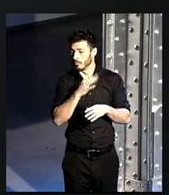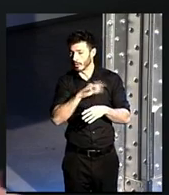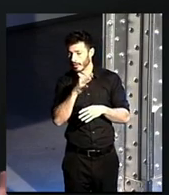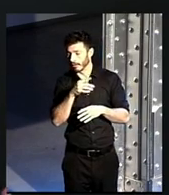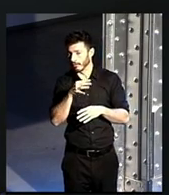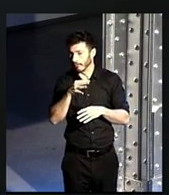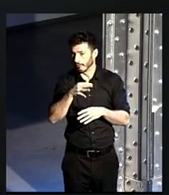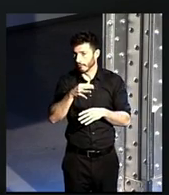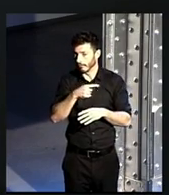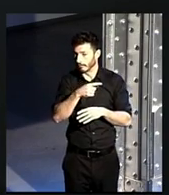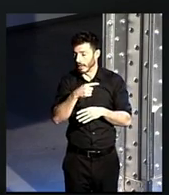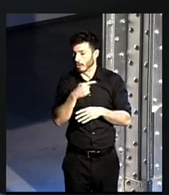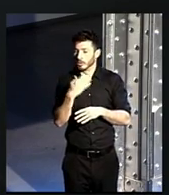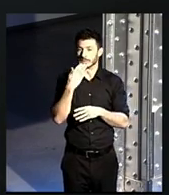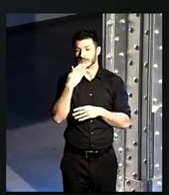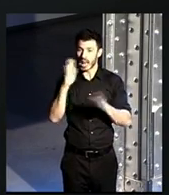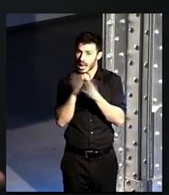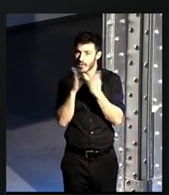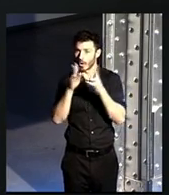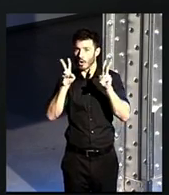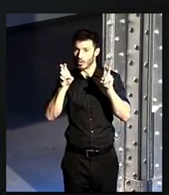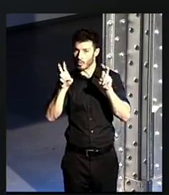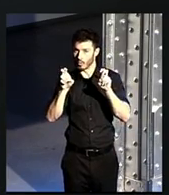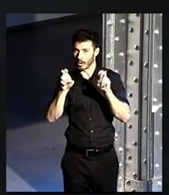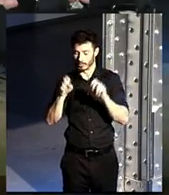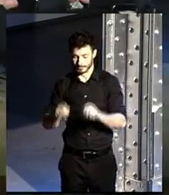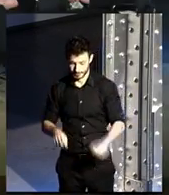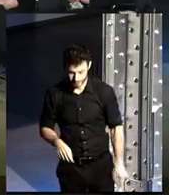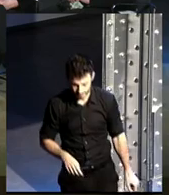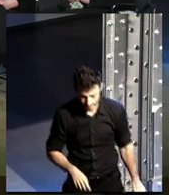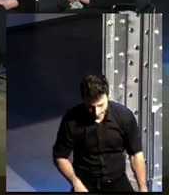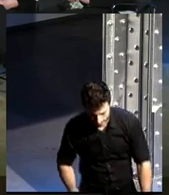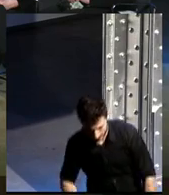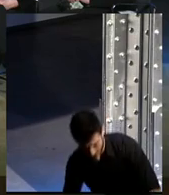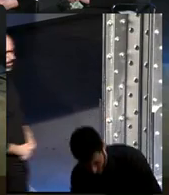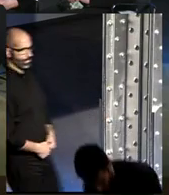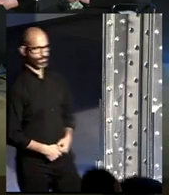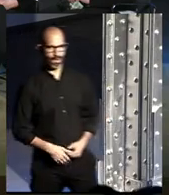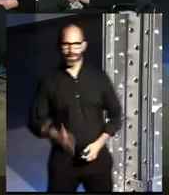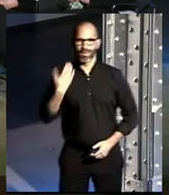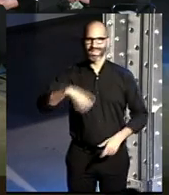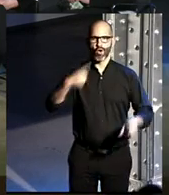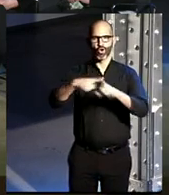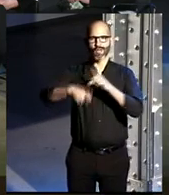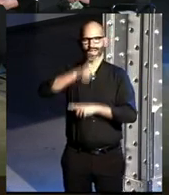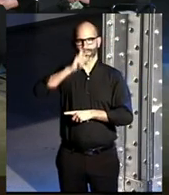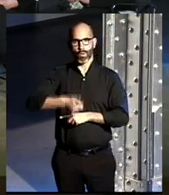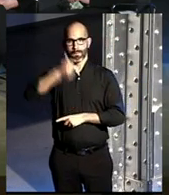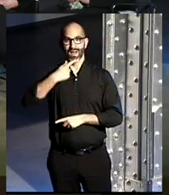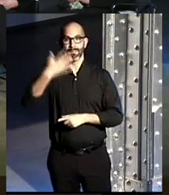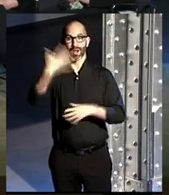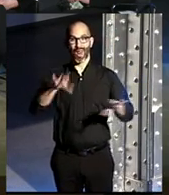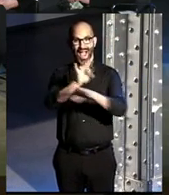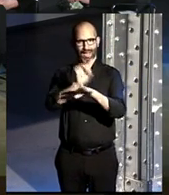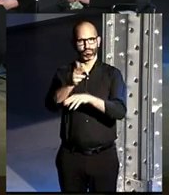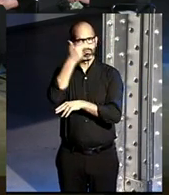nuevo, un libro reciente. Sí, que estaba escribiéndolo, ¿no? Pero ya era una cosa más antigua. De todas formas, la carta es